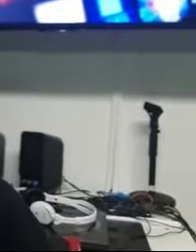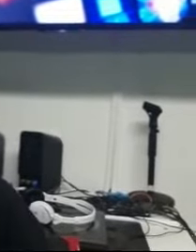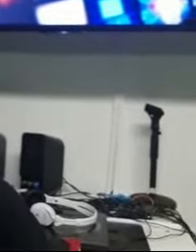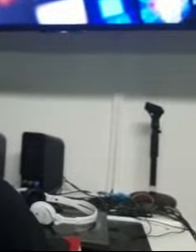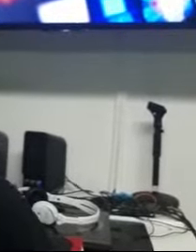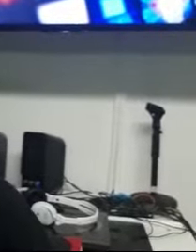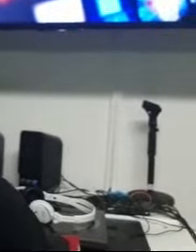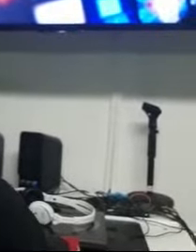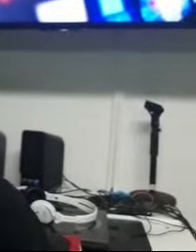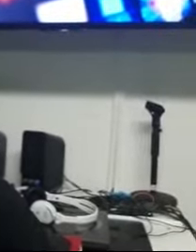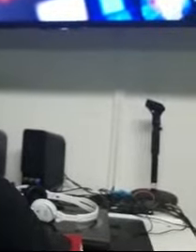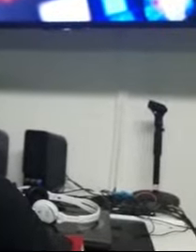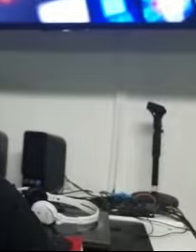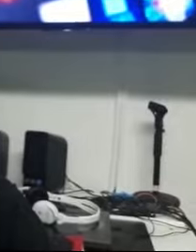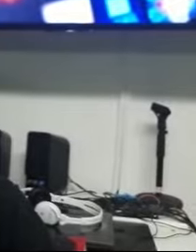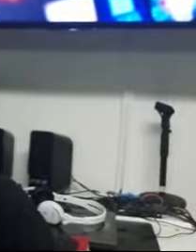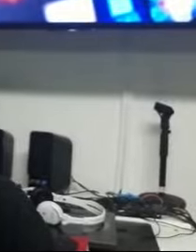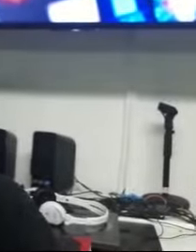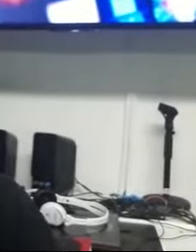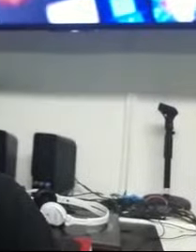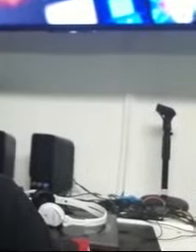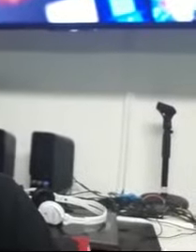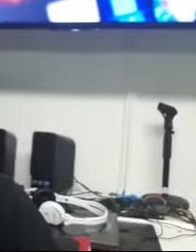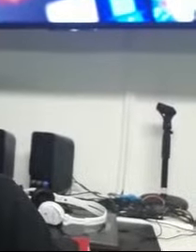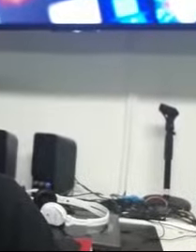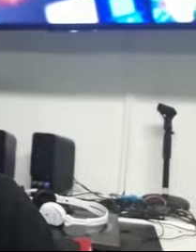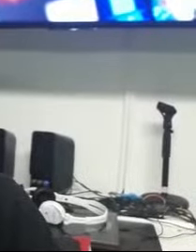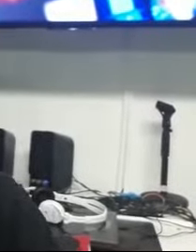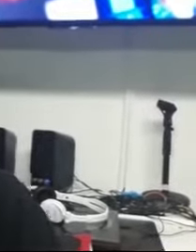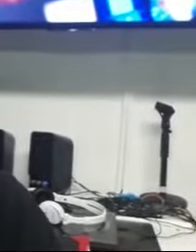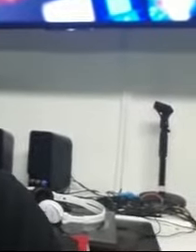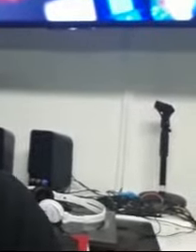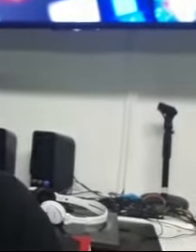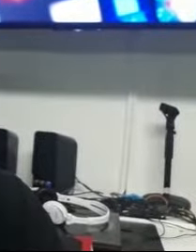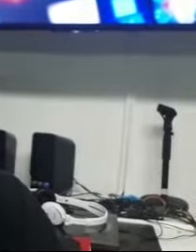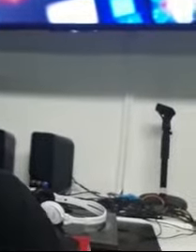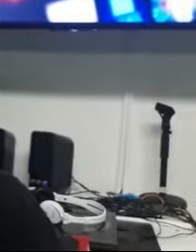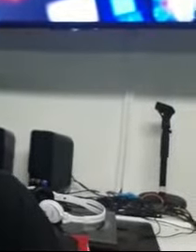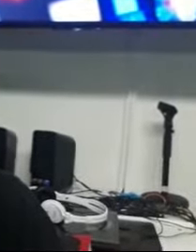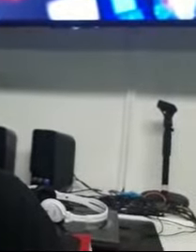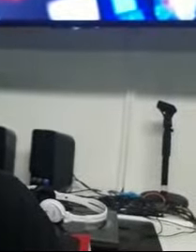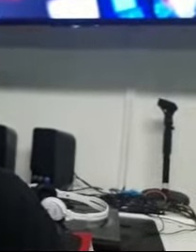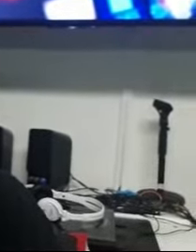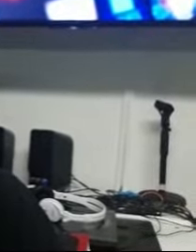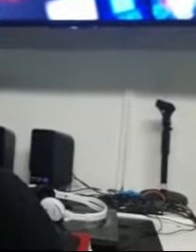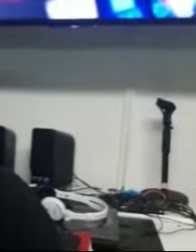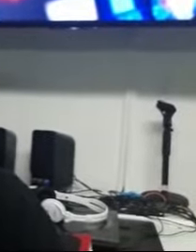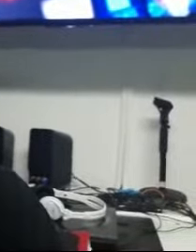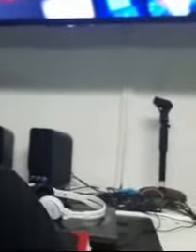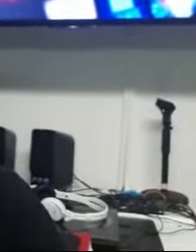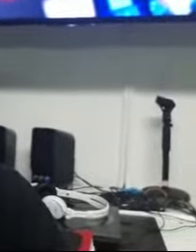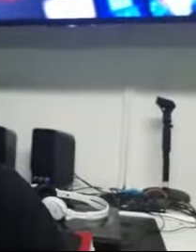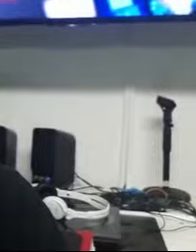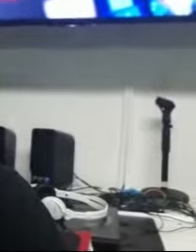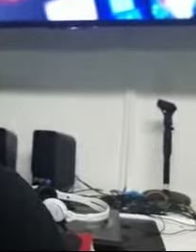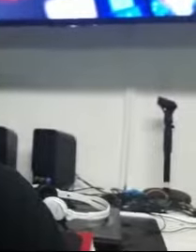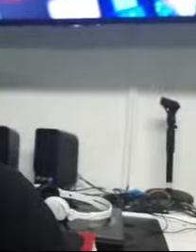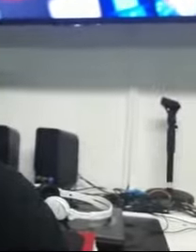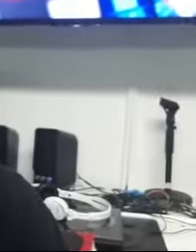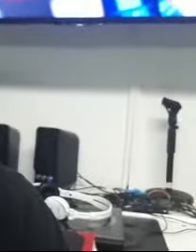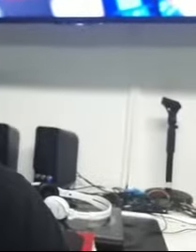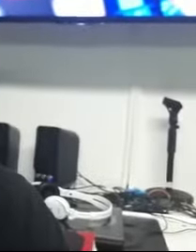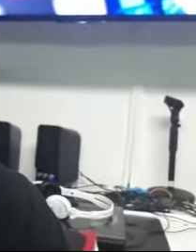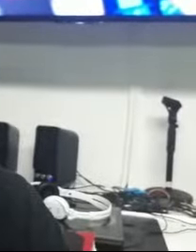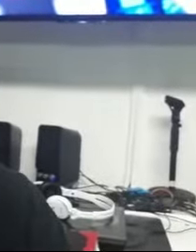que nuestra permanencia al aire depende del crecimiento de nuestras redes sociales y de los seguidores que viene el valor de lo que hacemos de esa